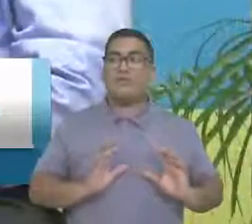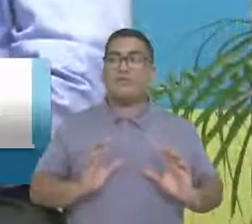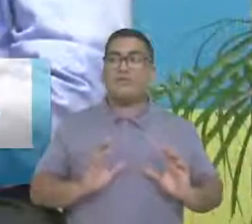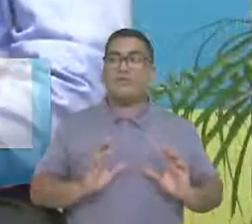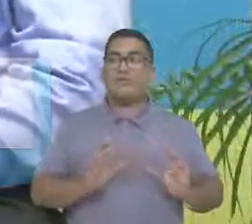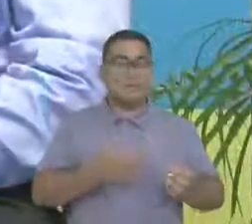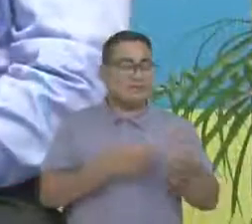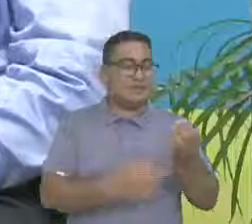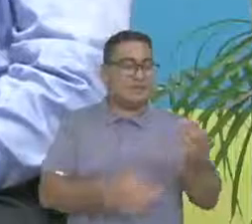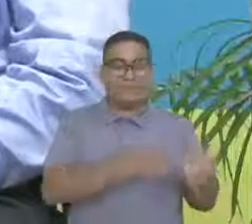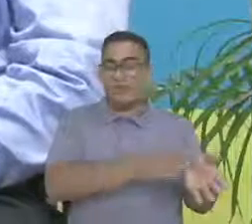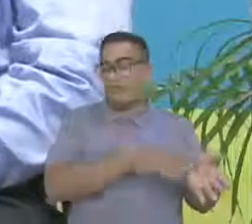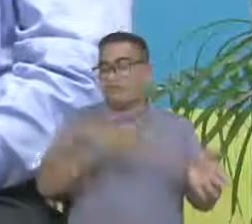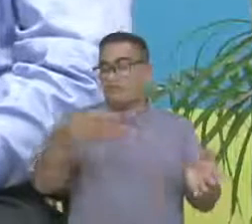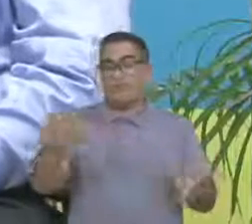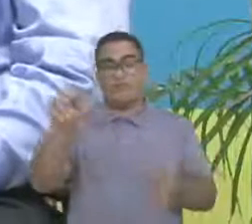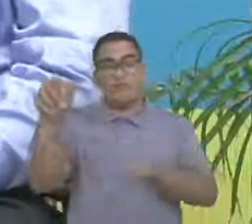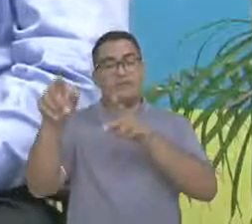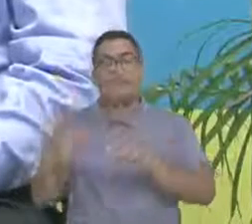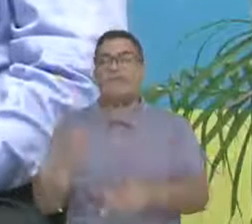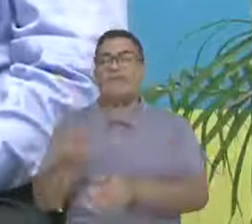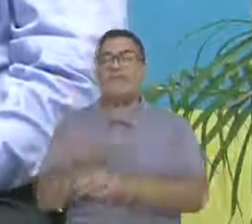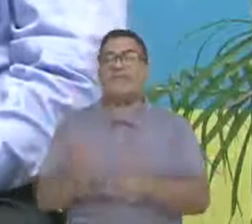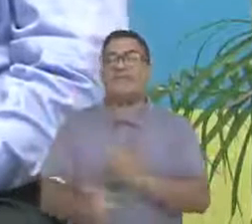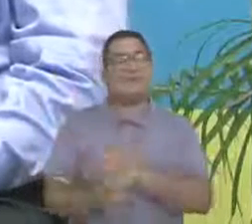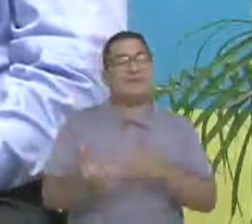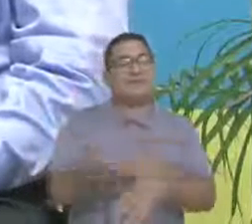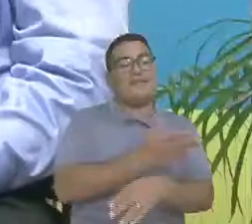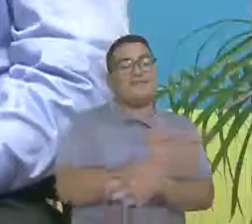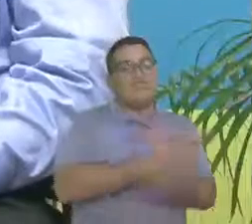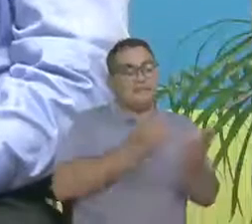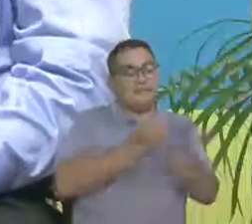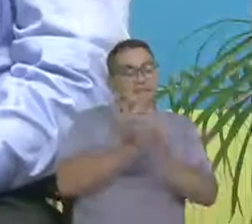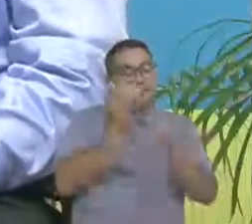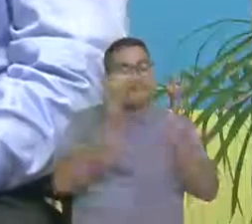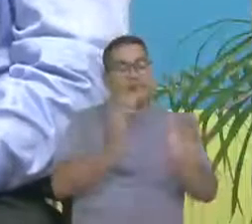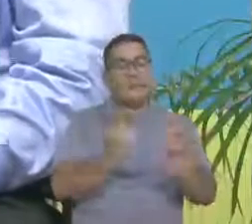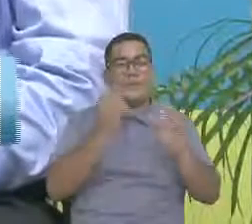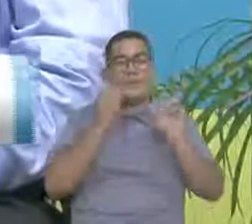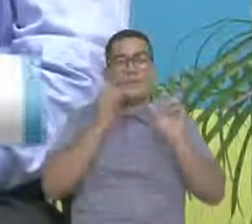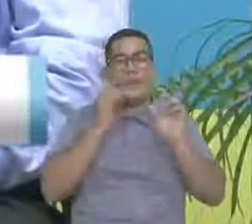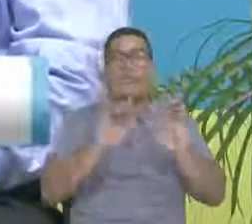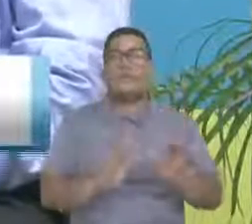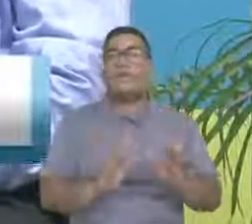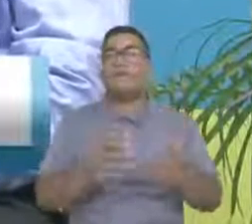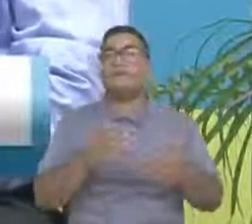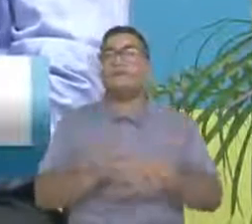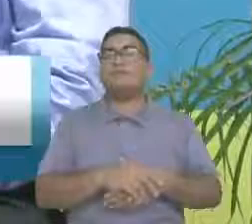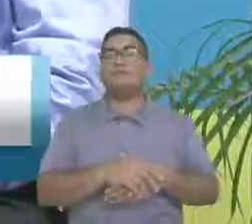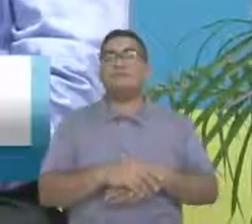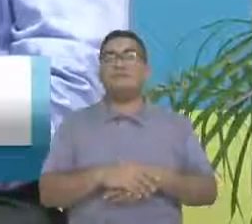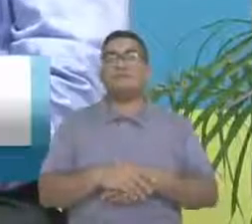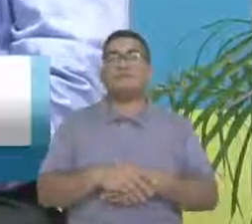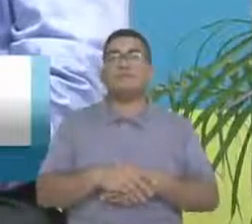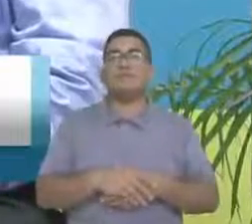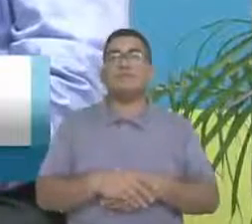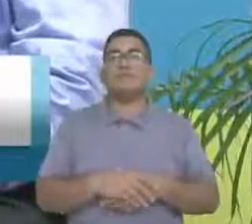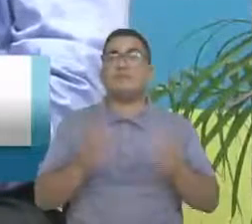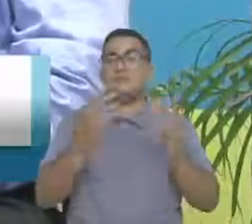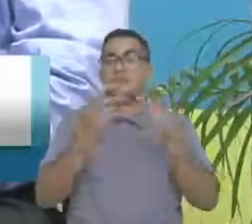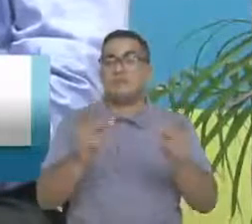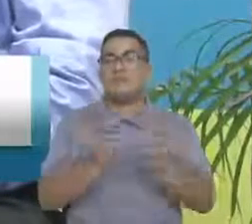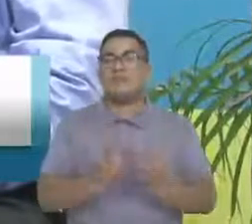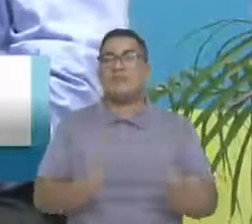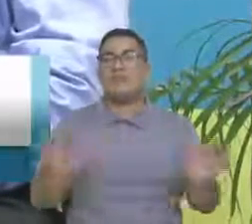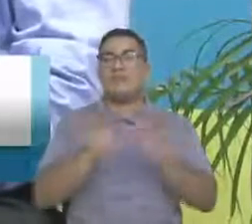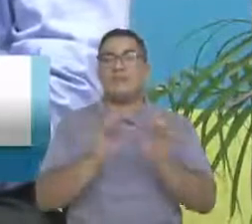transfusión, debe tener obviamente todas las medidas de seguridad adecuadas. Claro. Pero lo importante aquí es